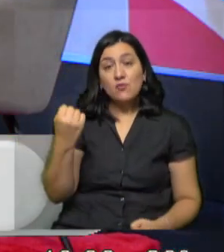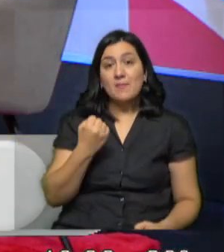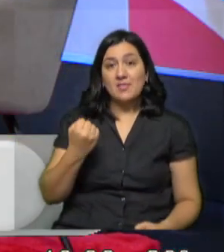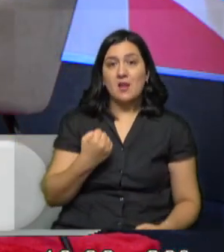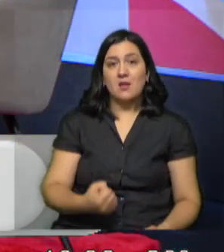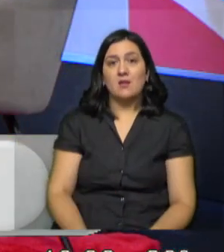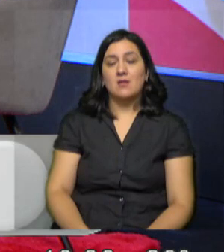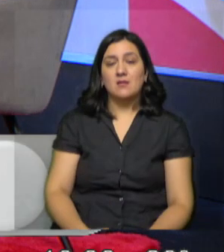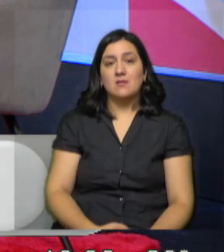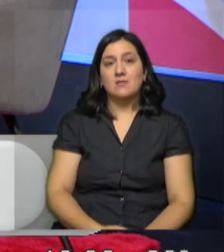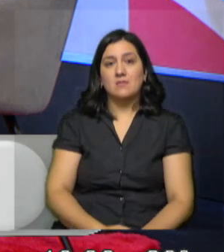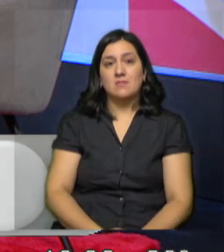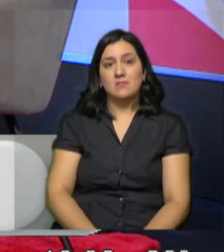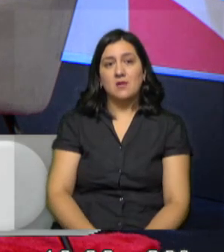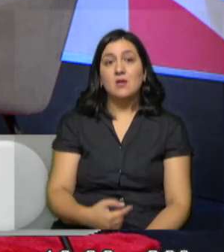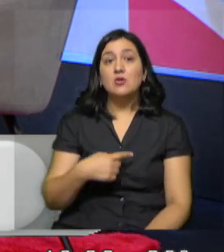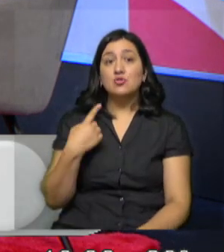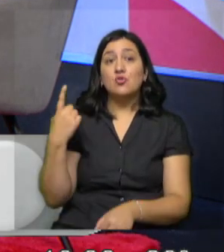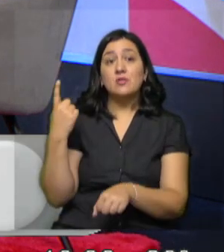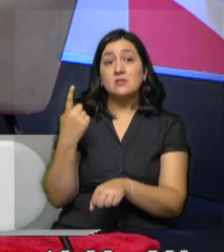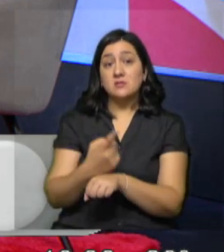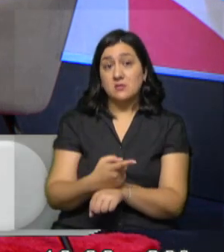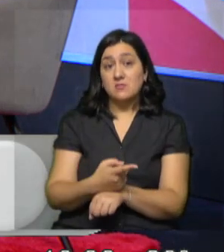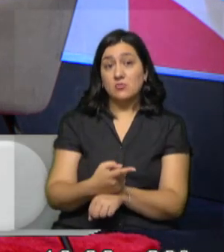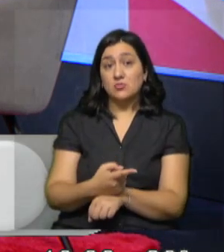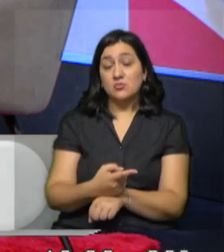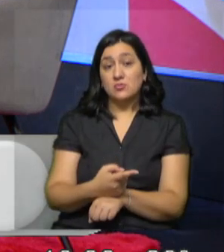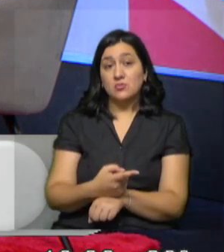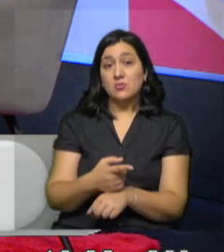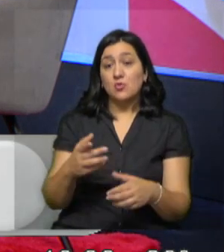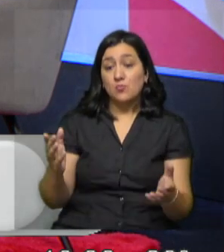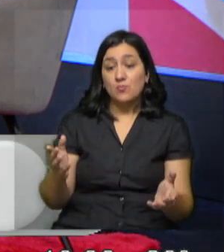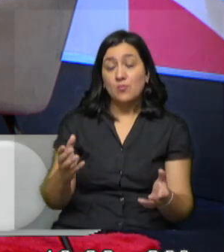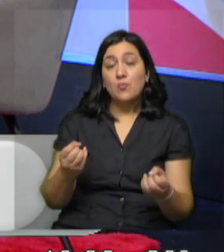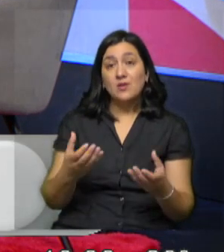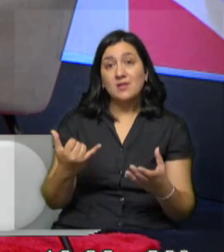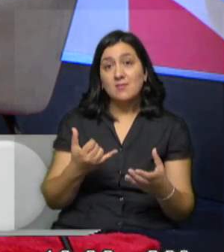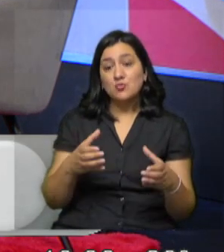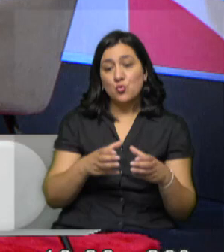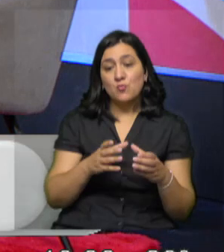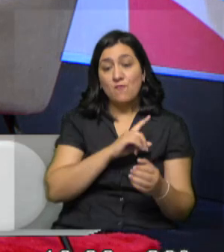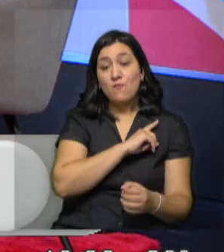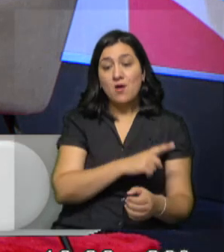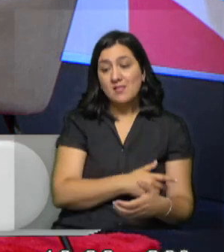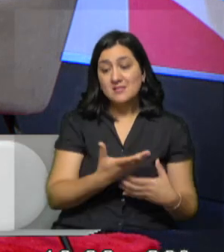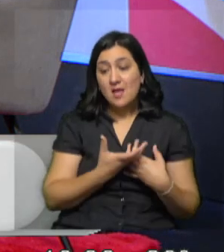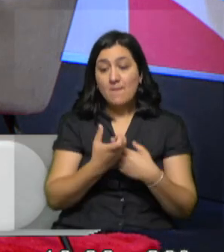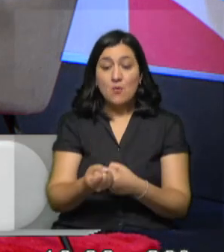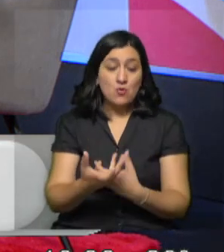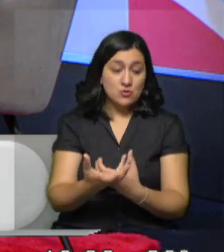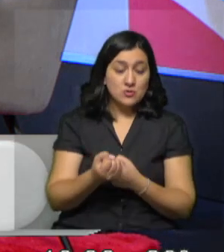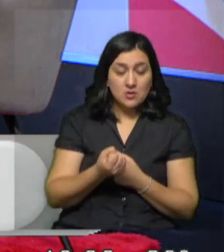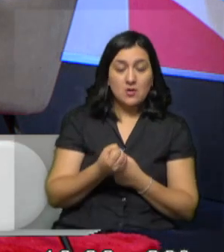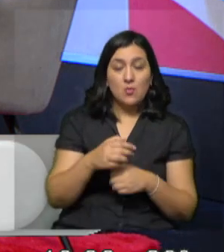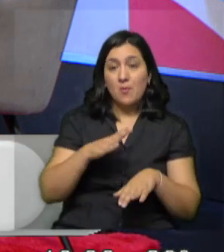nosotros lo tomamos decisiones en base también a eso, a generar un grupo muy fuerte que se apoye, que en los momentos